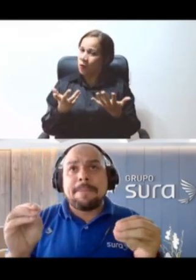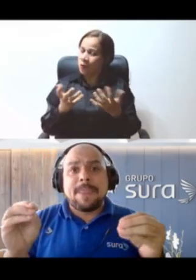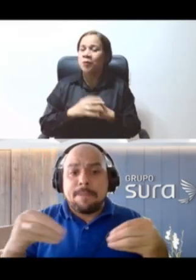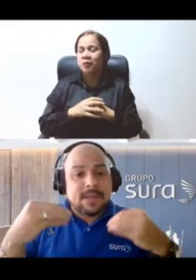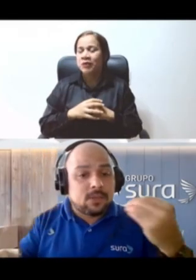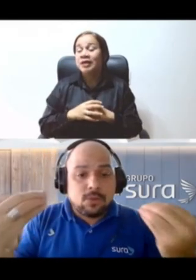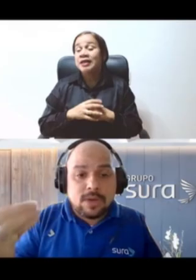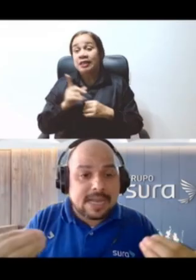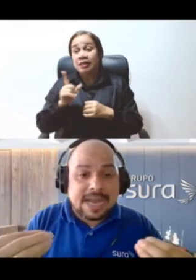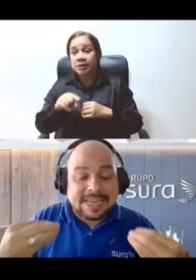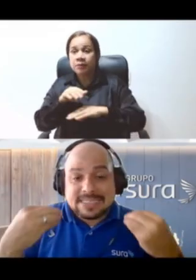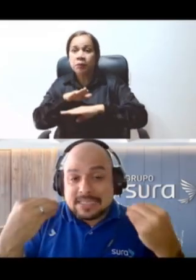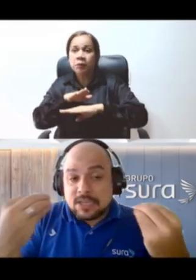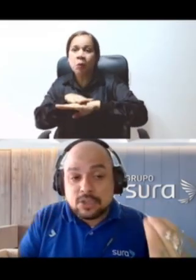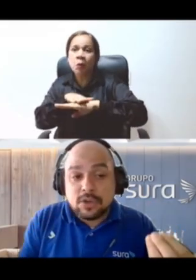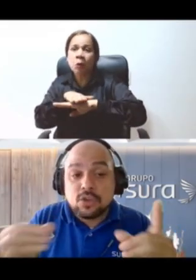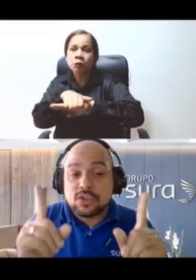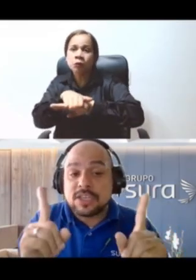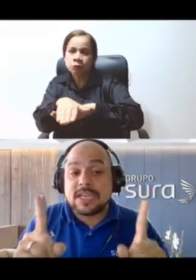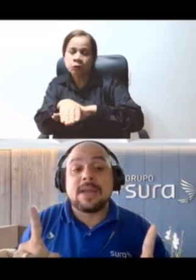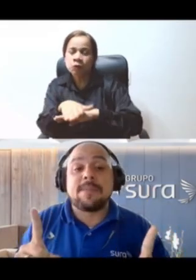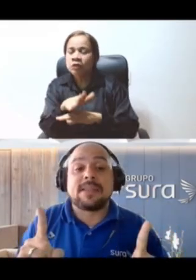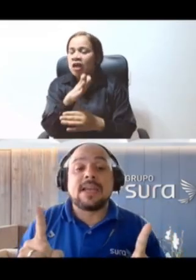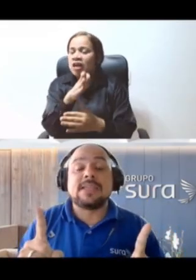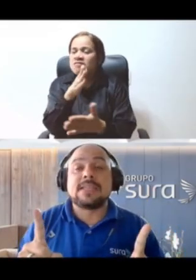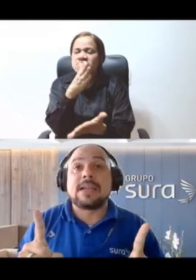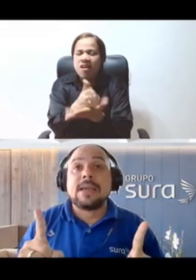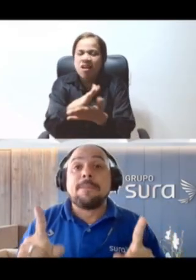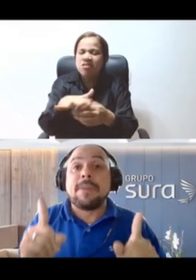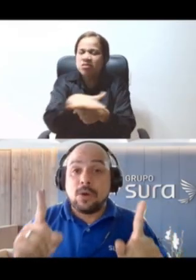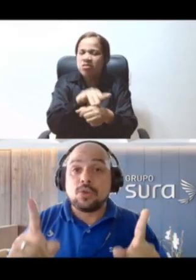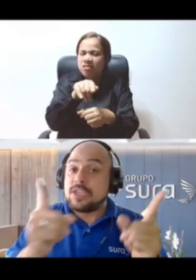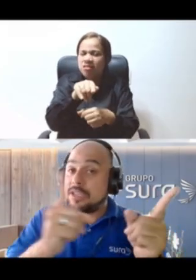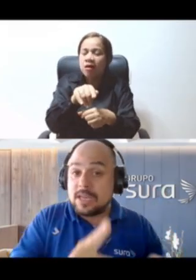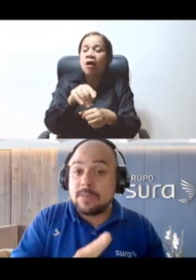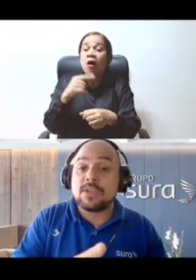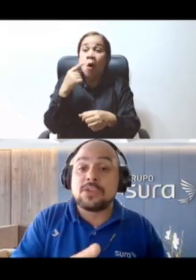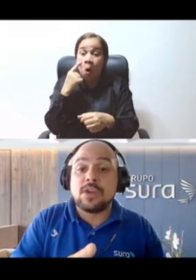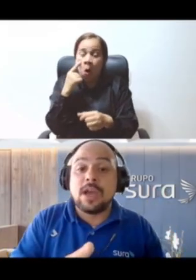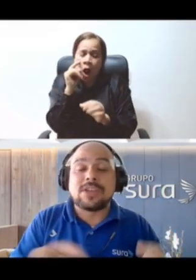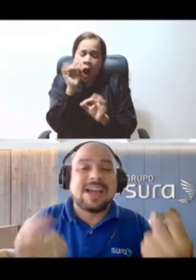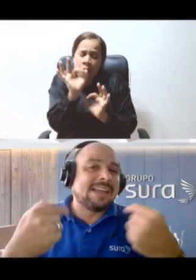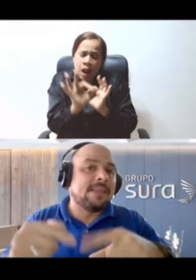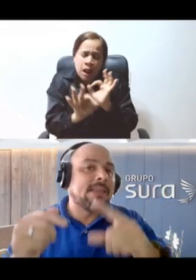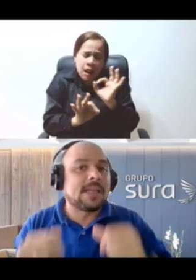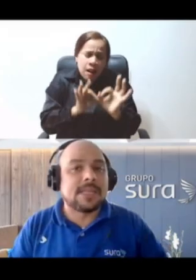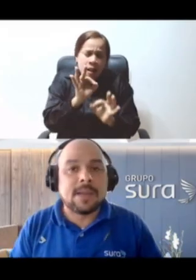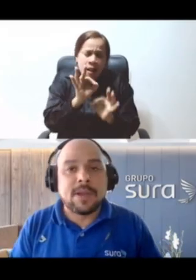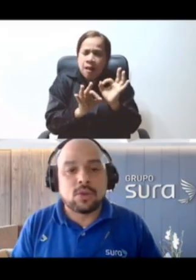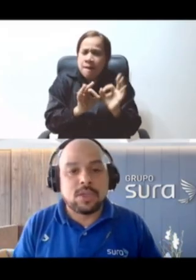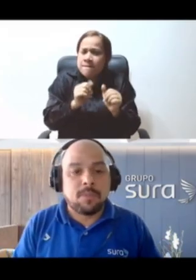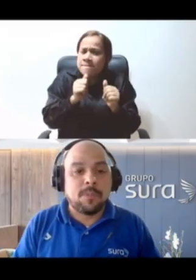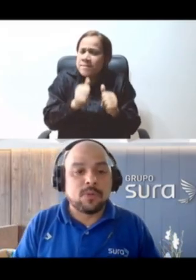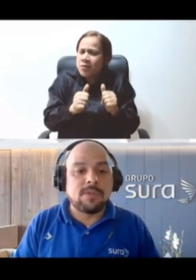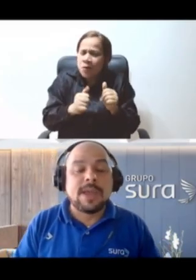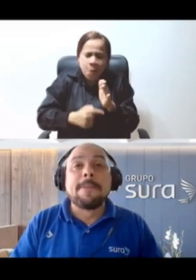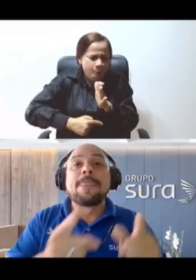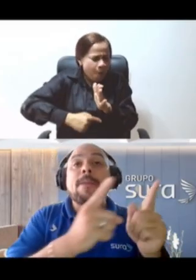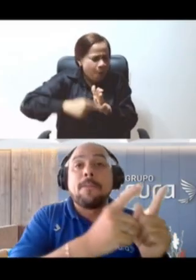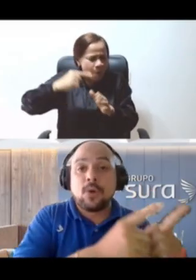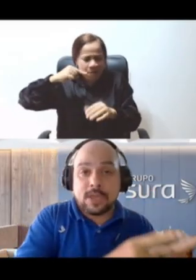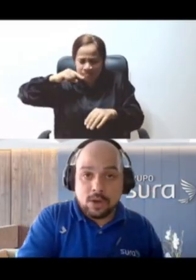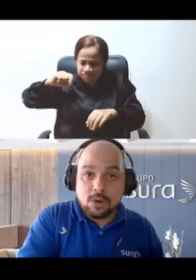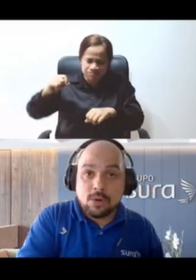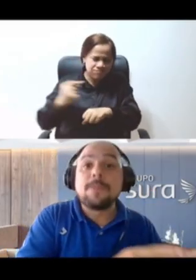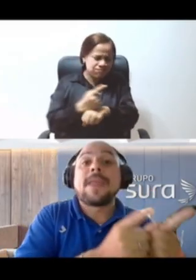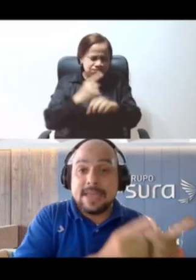esas aperturas a que esas lesiones no se lleguen a materializar. Pero ojo, si tenemos lesionados, atenderlas en el menor tiempo